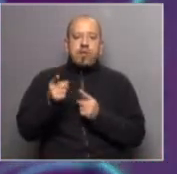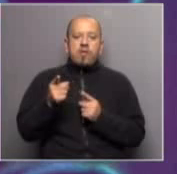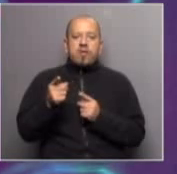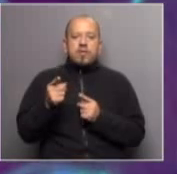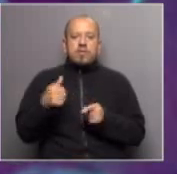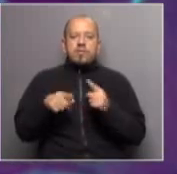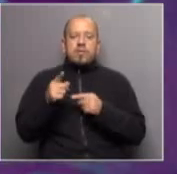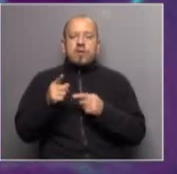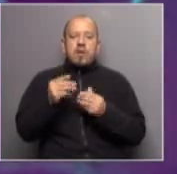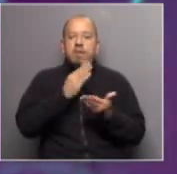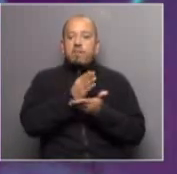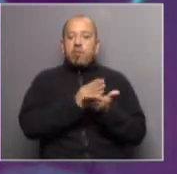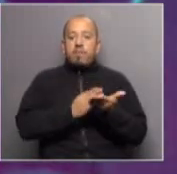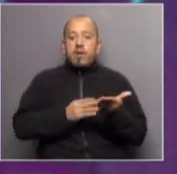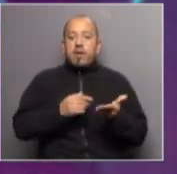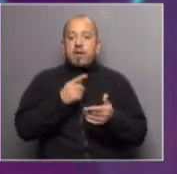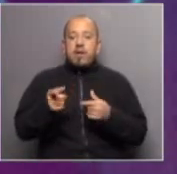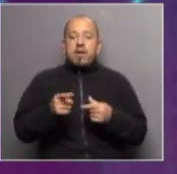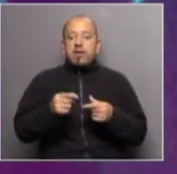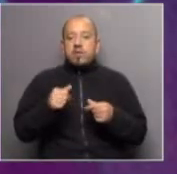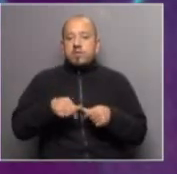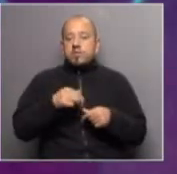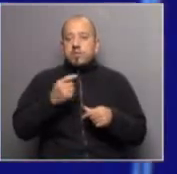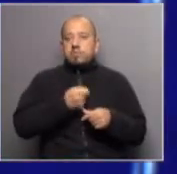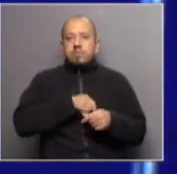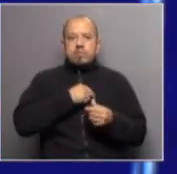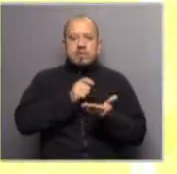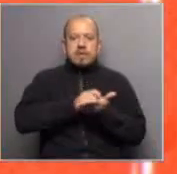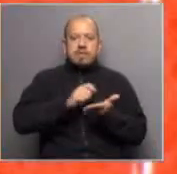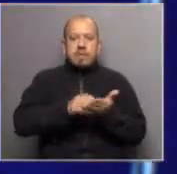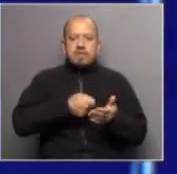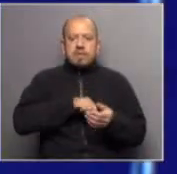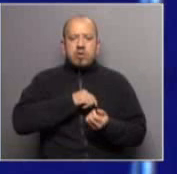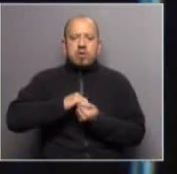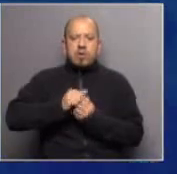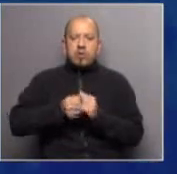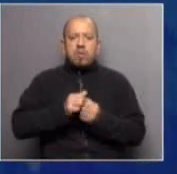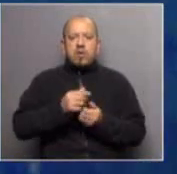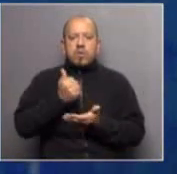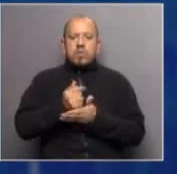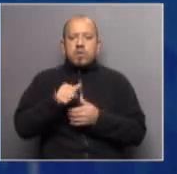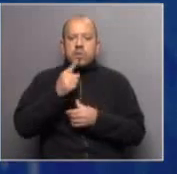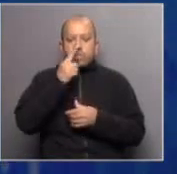y dramaturgo más importante en lengua castellana del siglo XX, estuvo por acá en